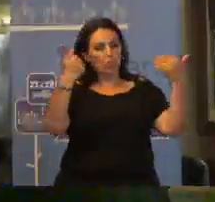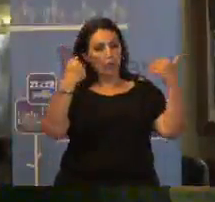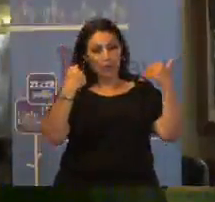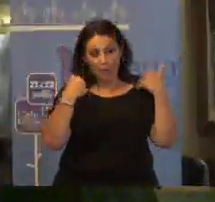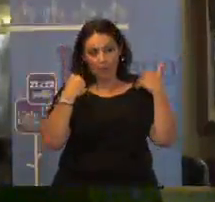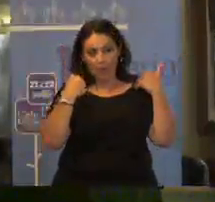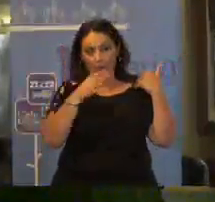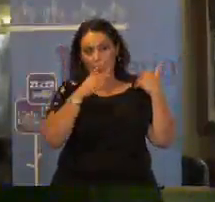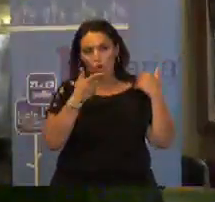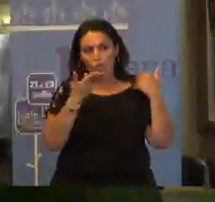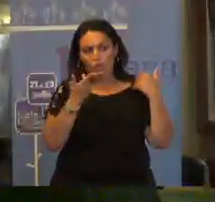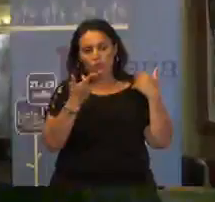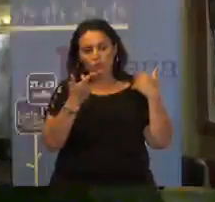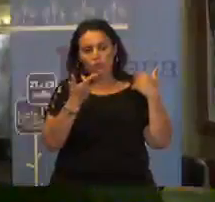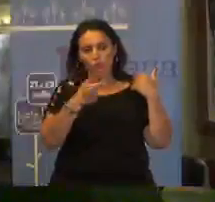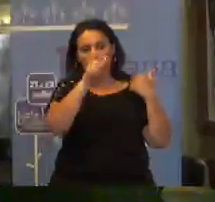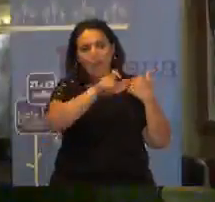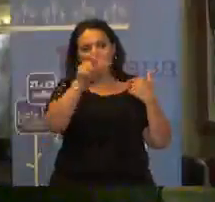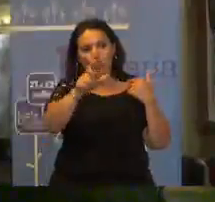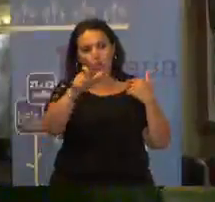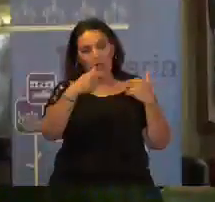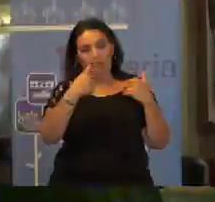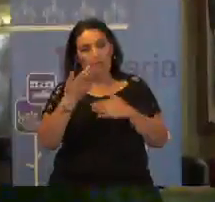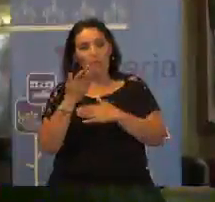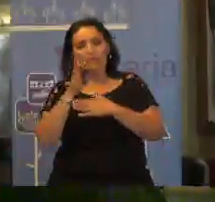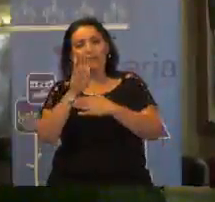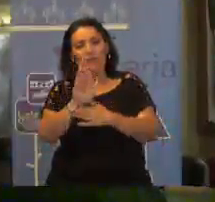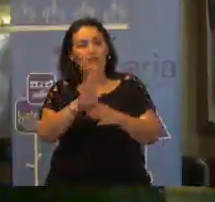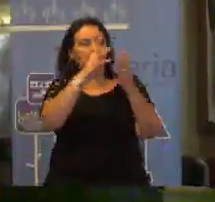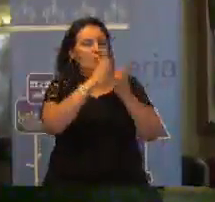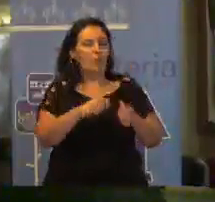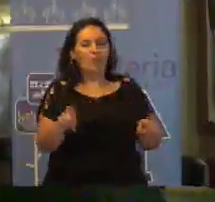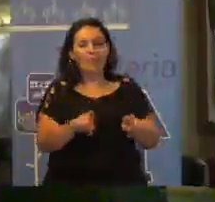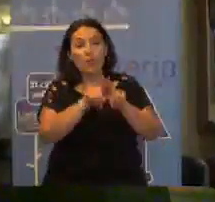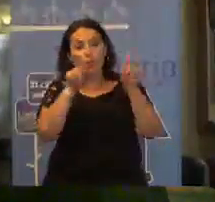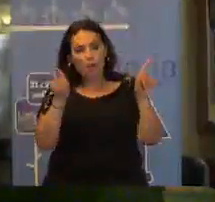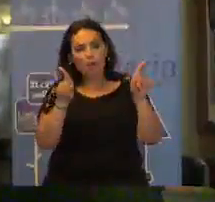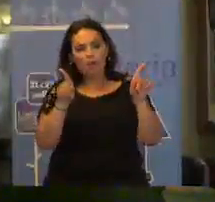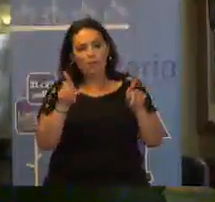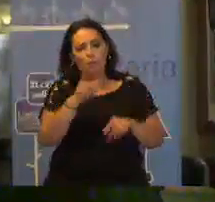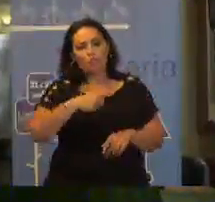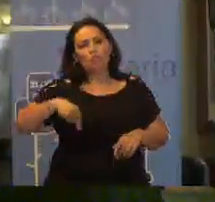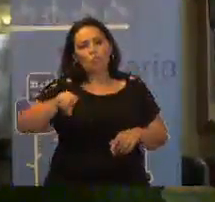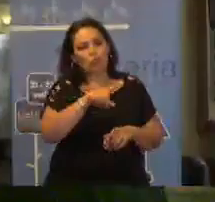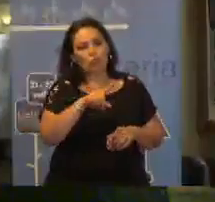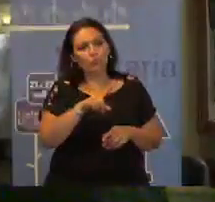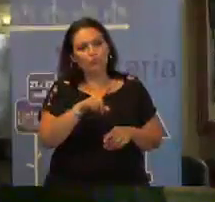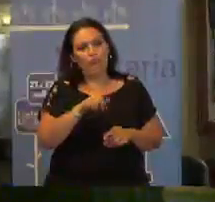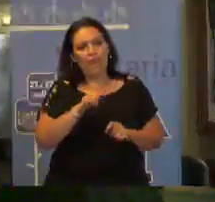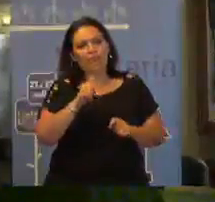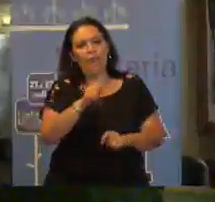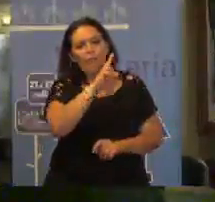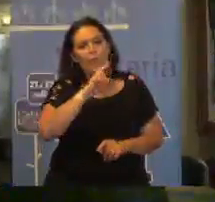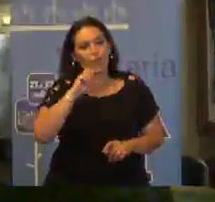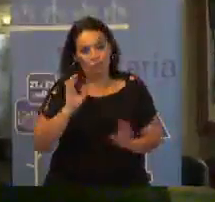un representante da cidadanía en calquera administración é algo que temos que pôr en valor. E pôr